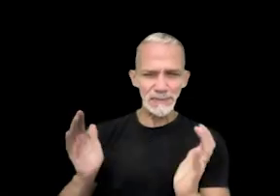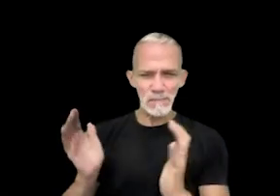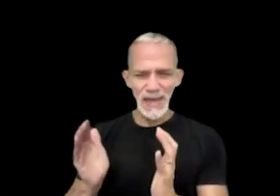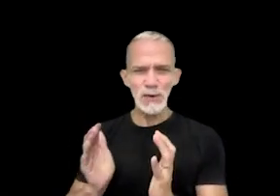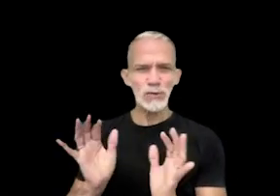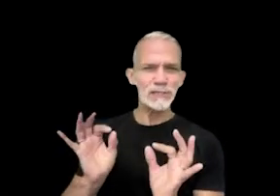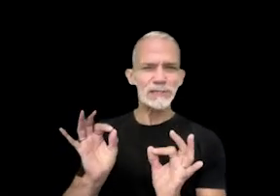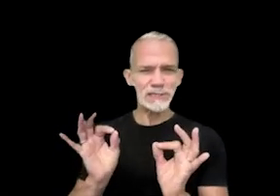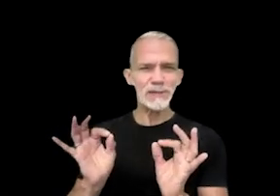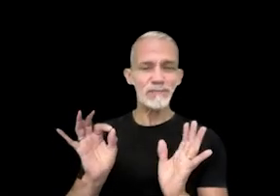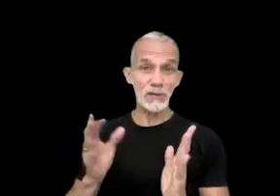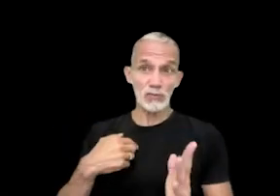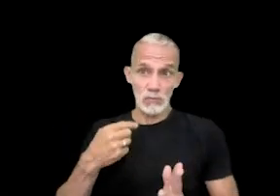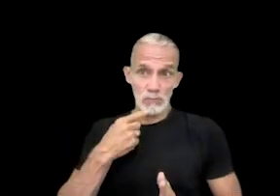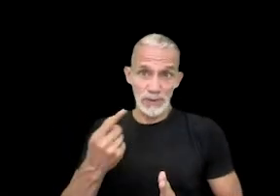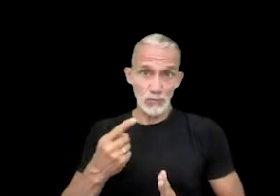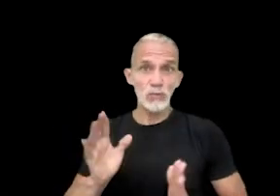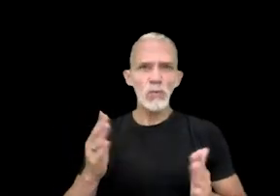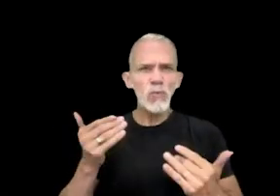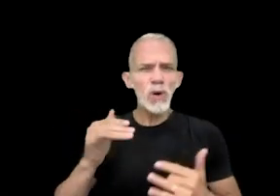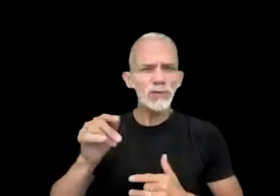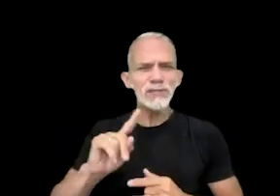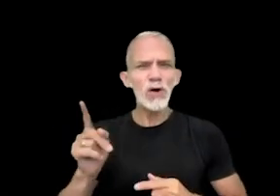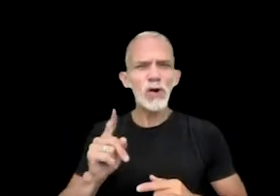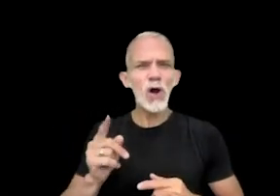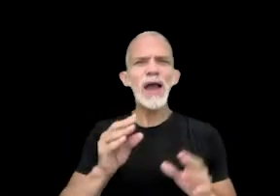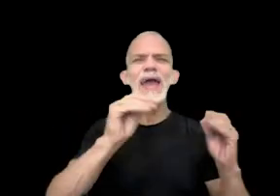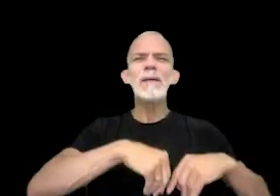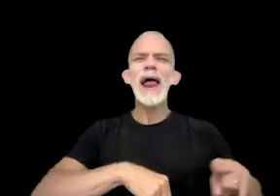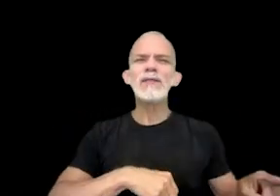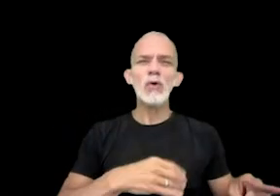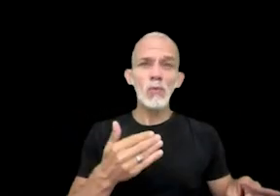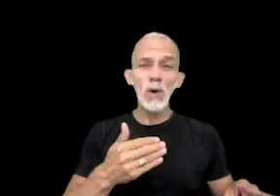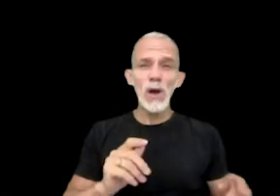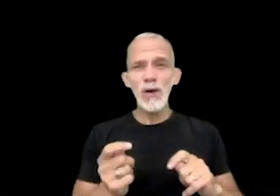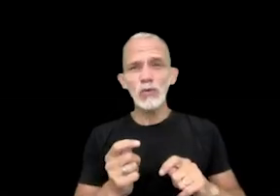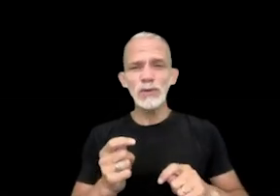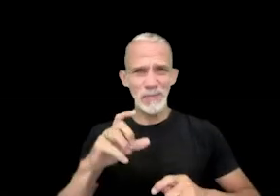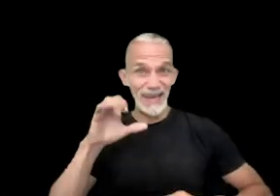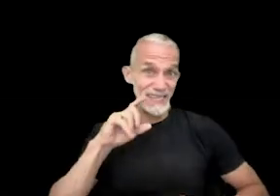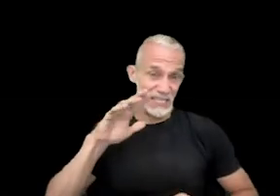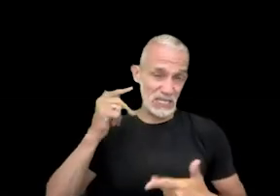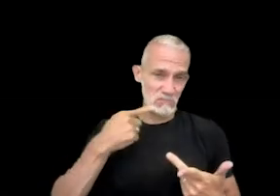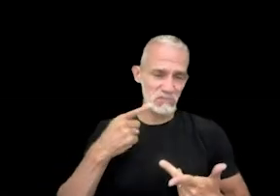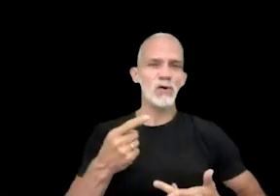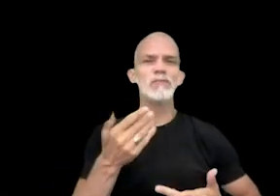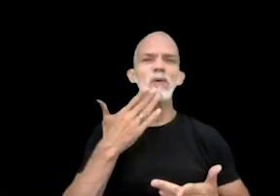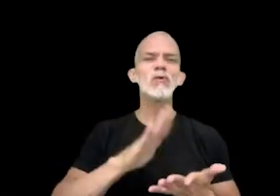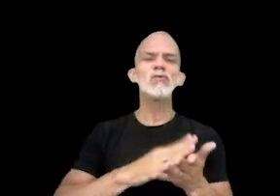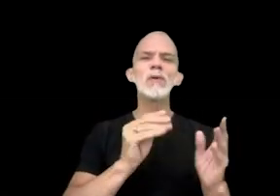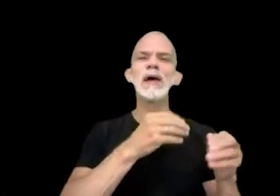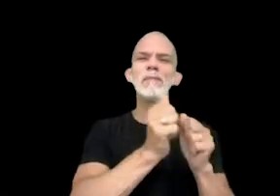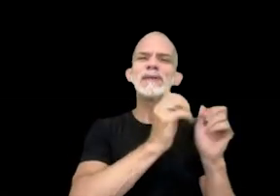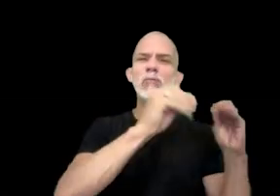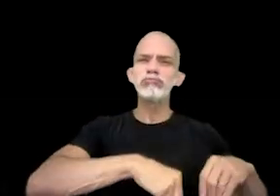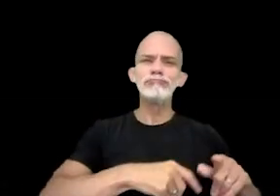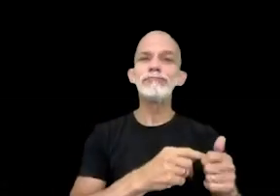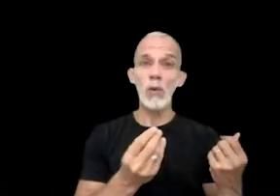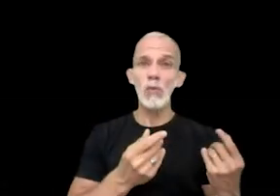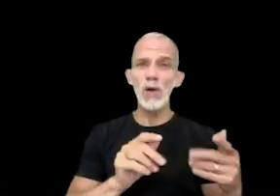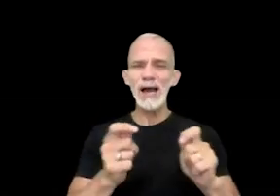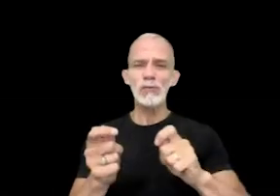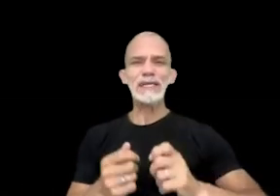yo hice las preguntas, ¿puedo o no ajustar los quebrantos? ¿No? Ya que Cristina mencionó el tema de los quebrantos, ¿puedo o no ajustar los quebrantos? A